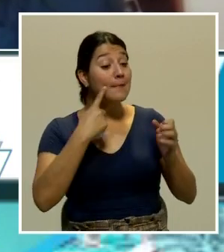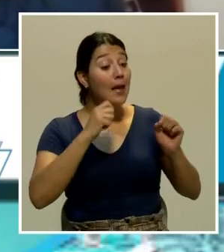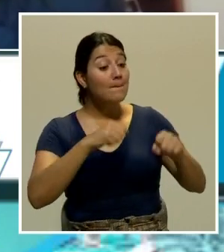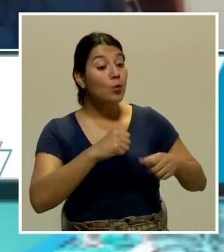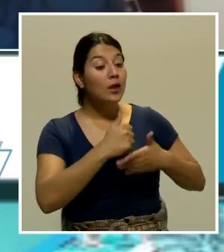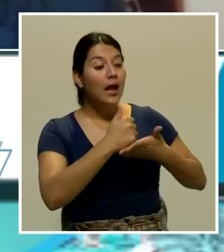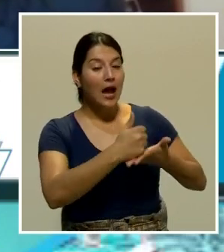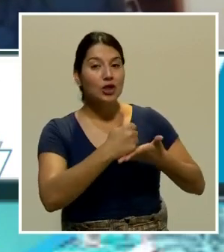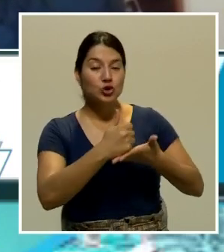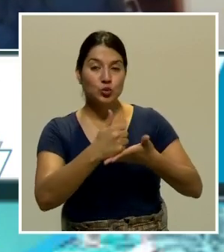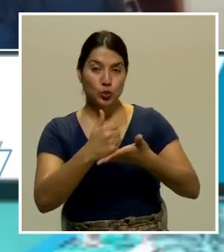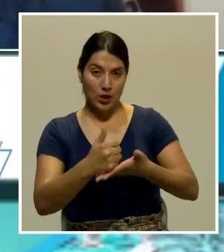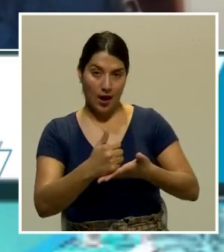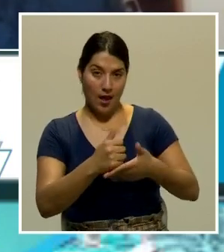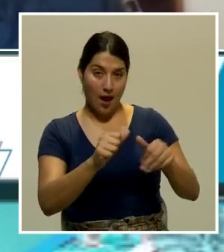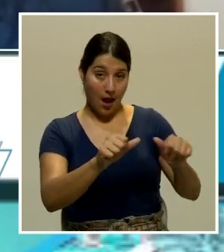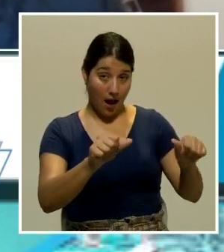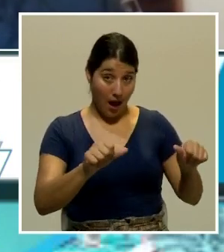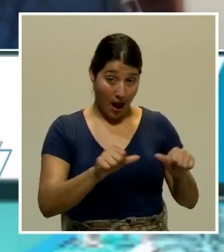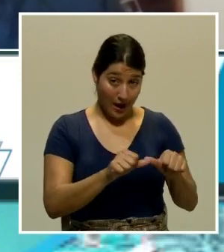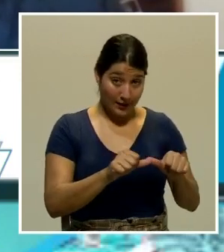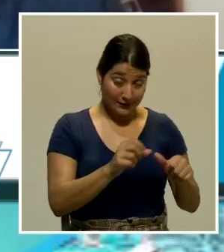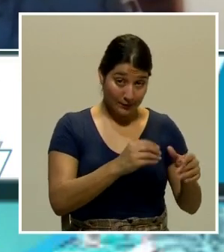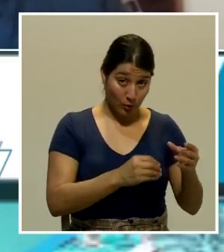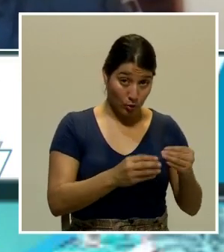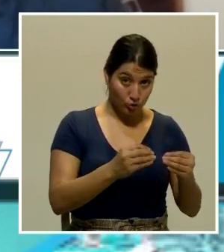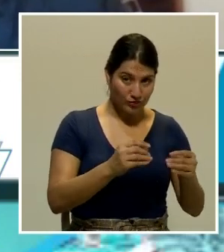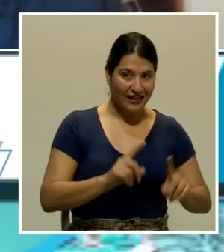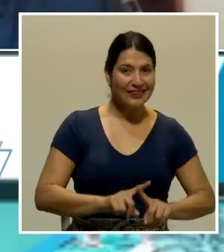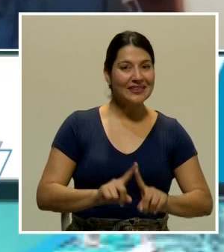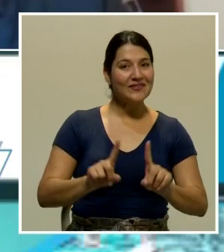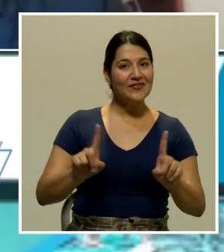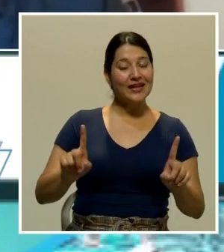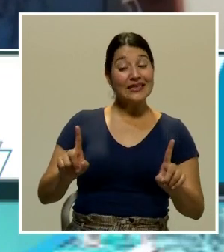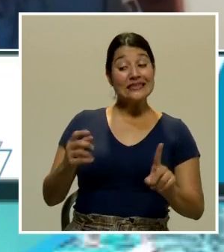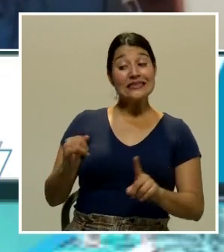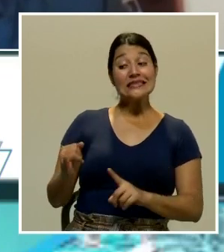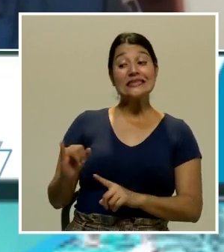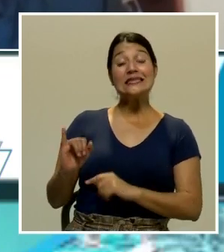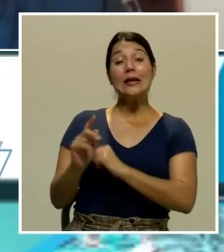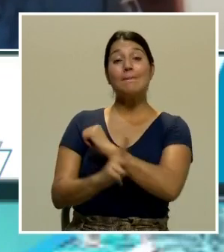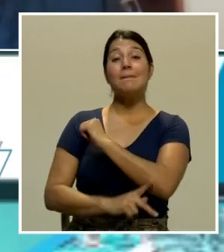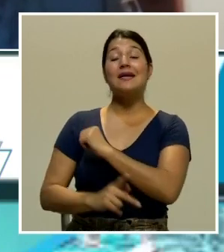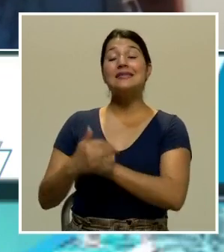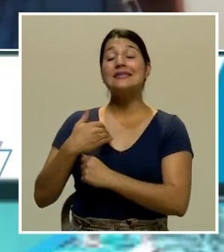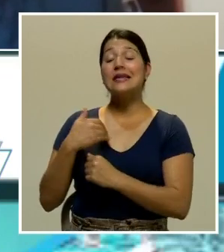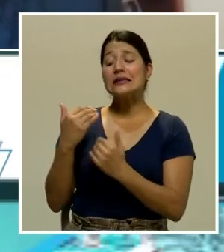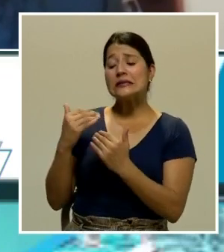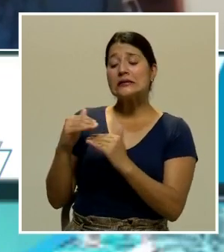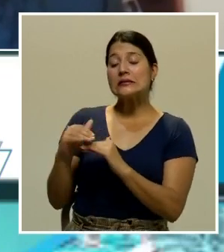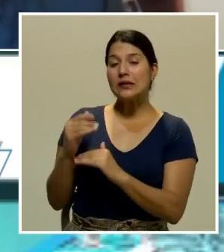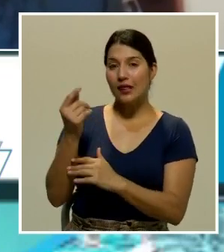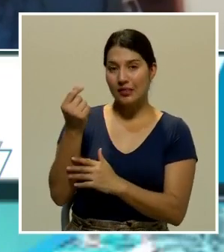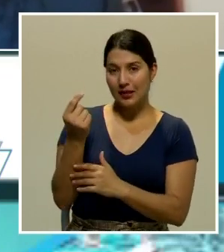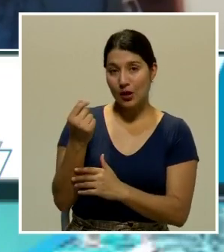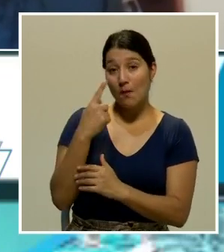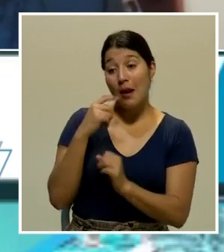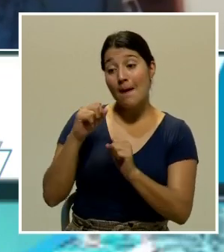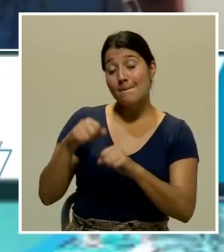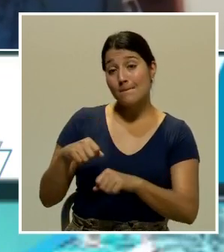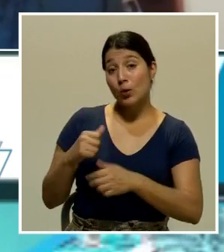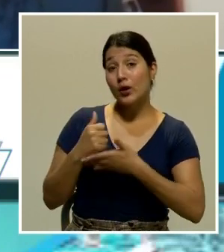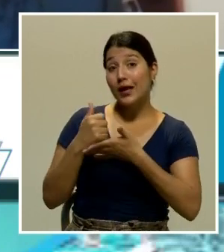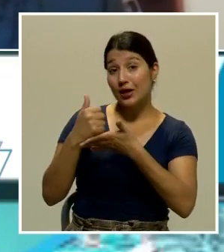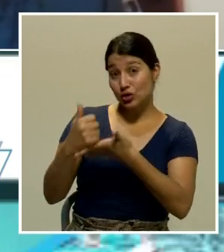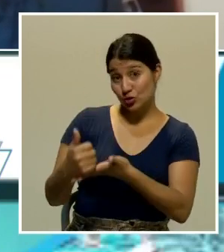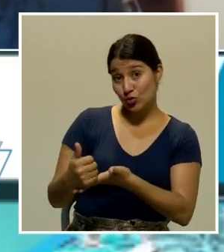sector productivo y otra cosa es un país que cuenta con pocos recursos para llevar